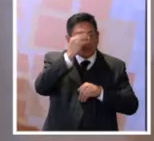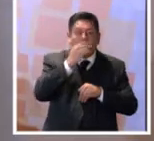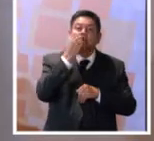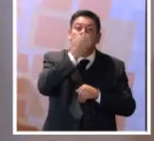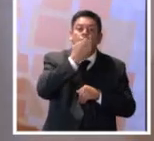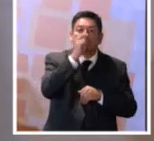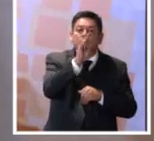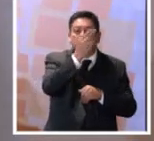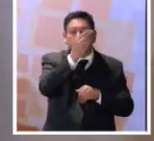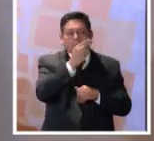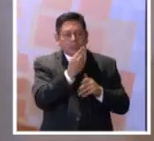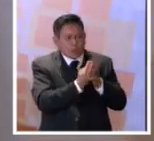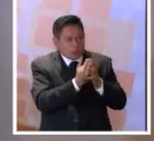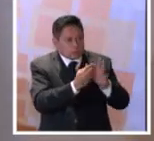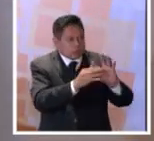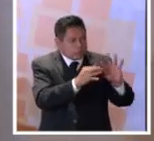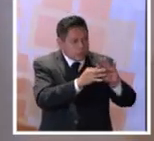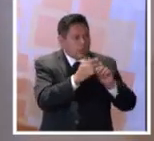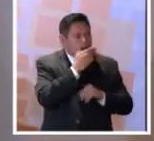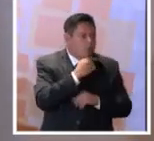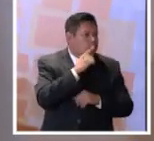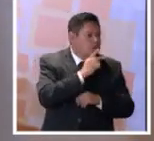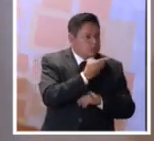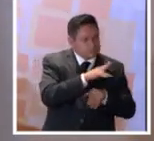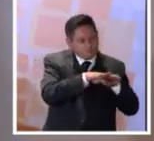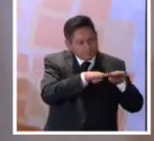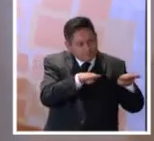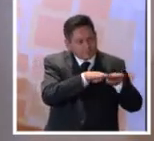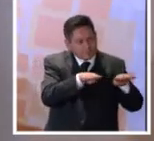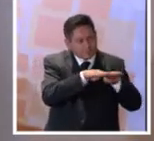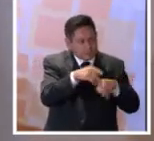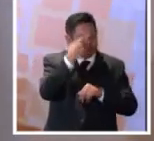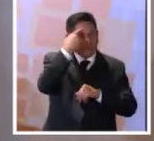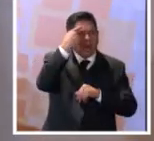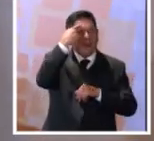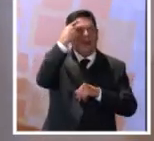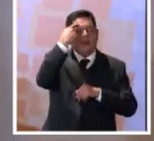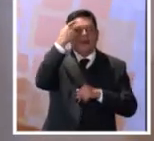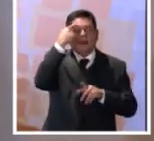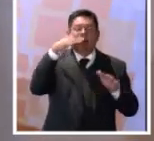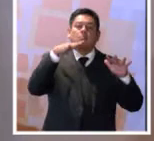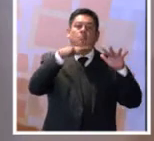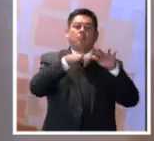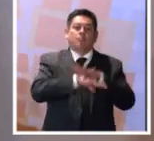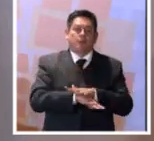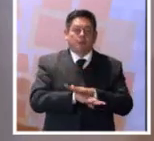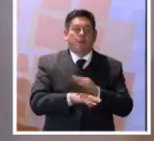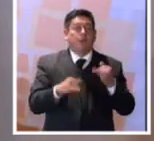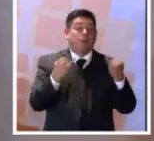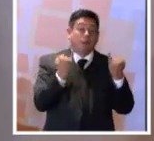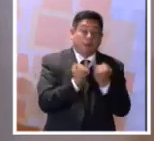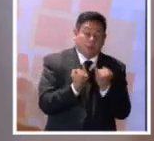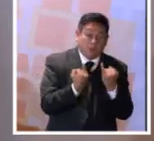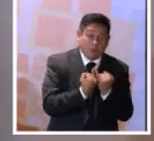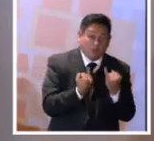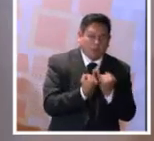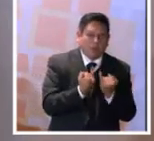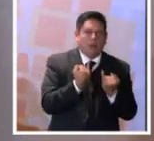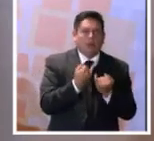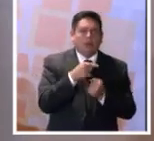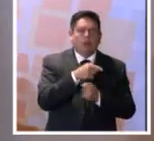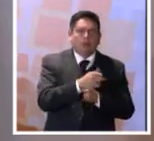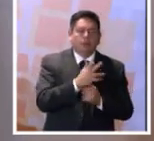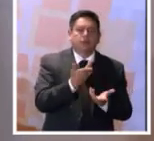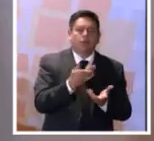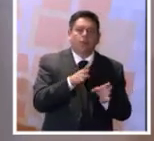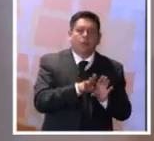de justicia, me parece algo que es esencial. Y también aumentar, lo que decíamos, el número de servicios, y que estos